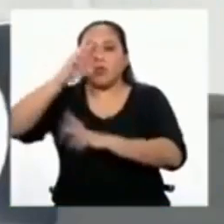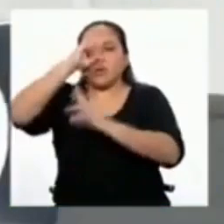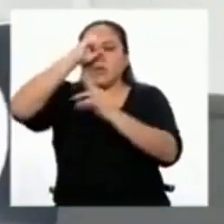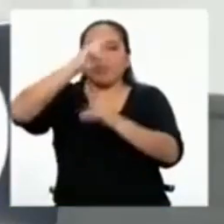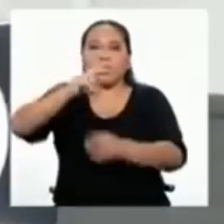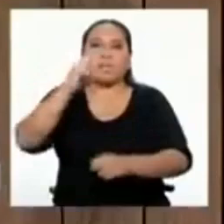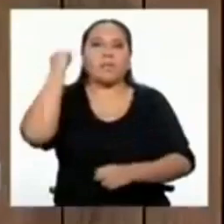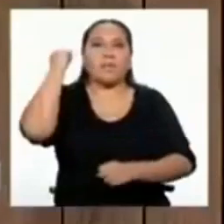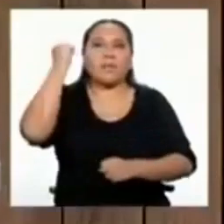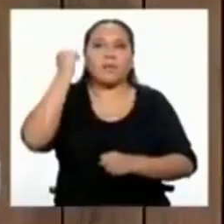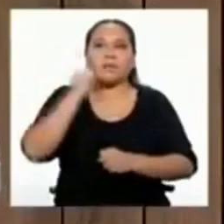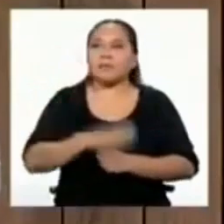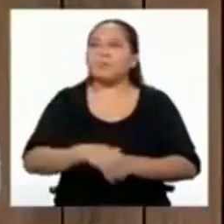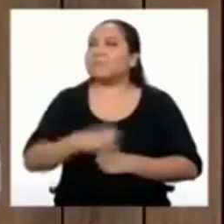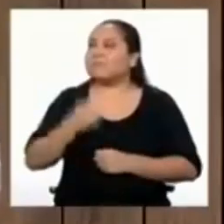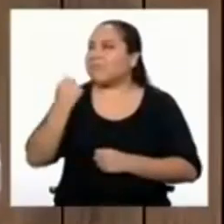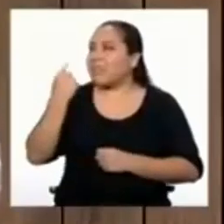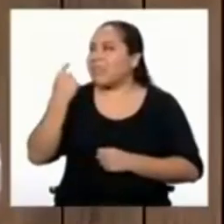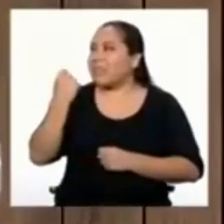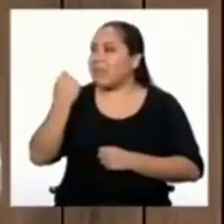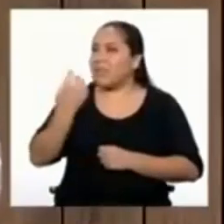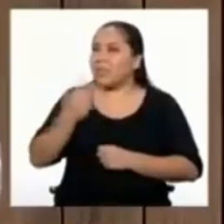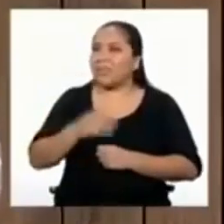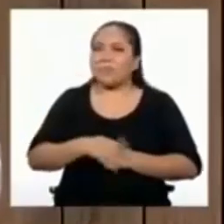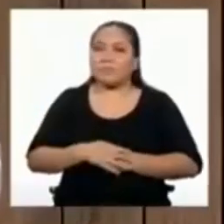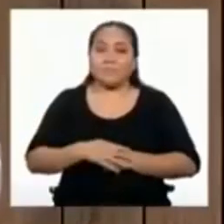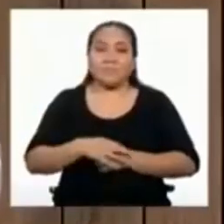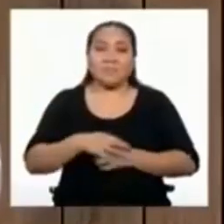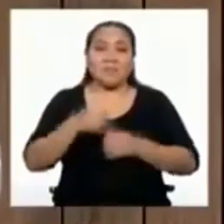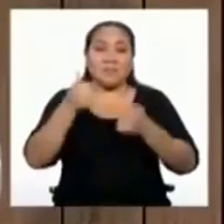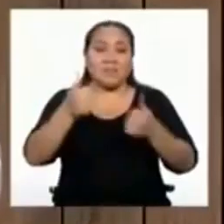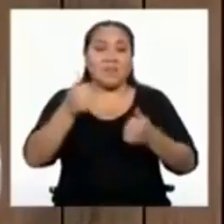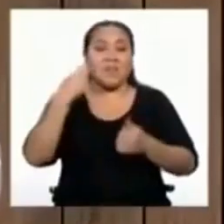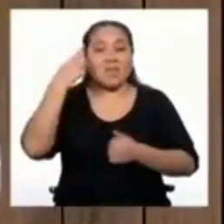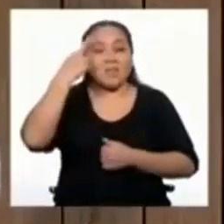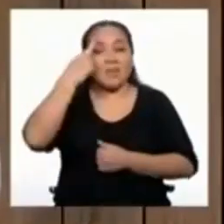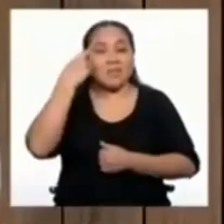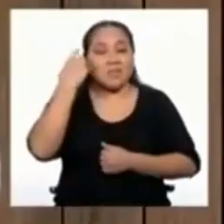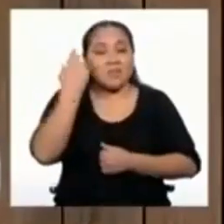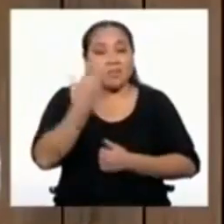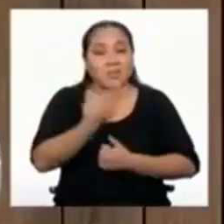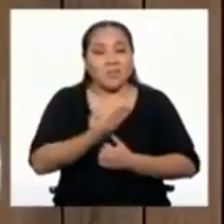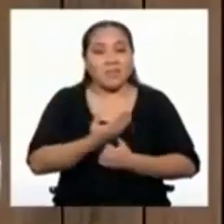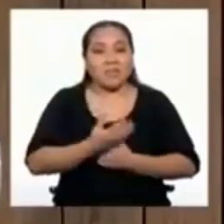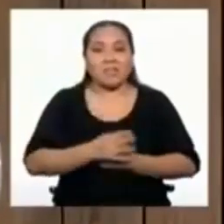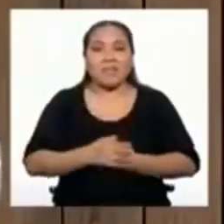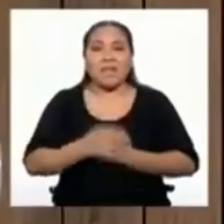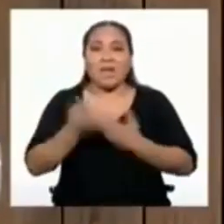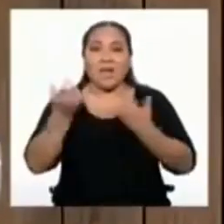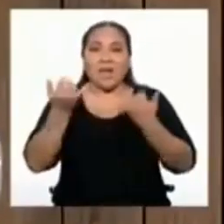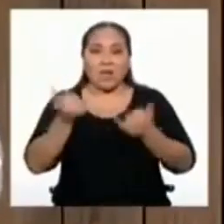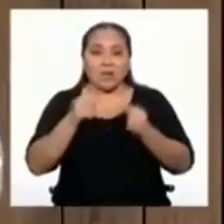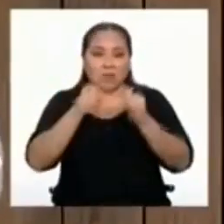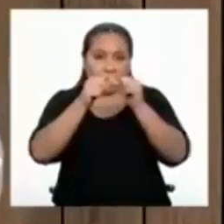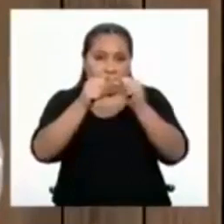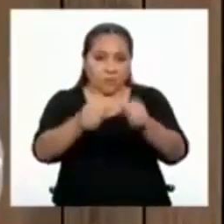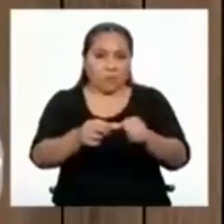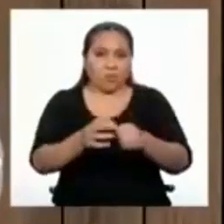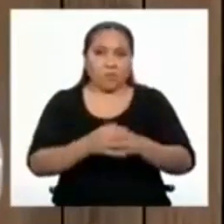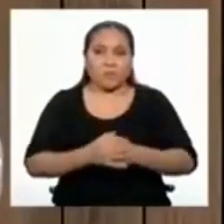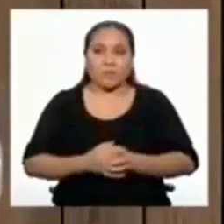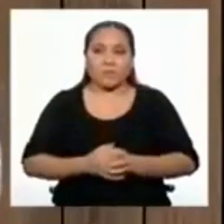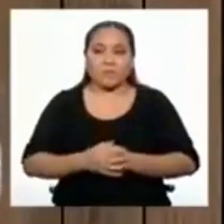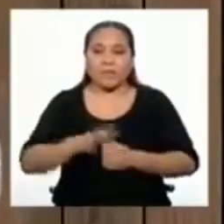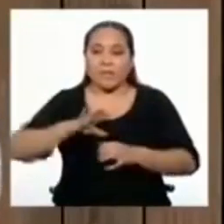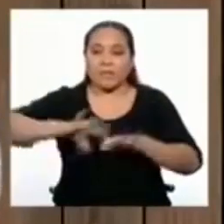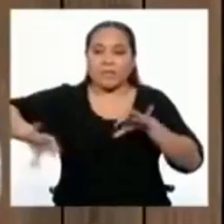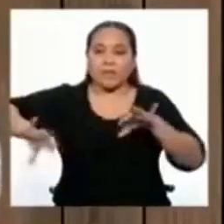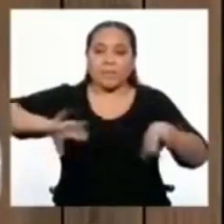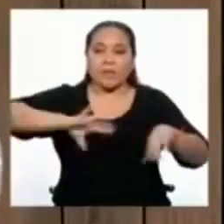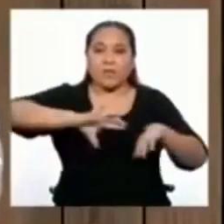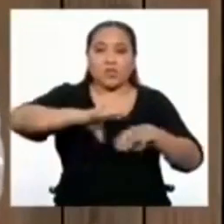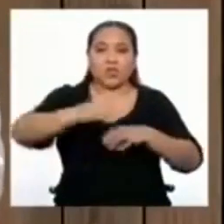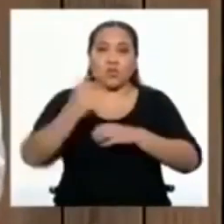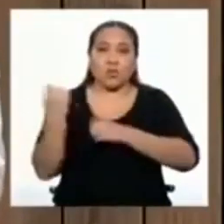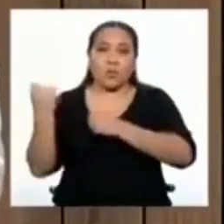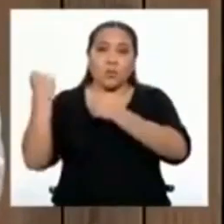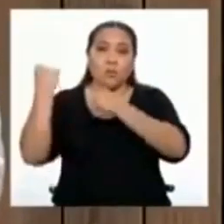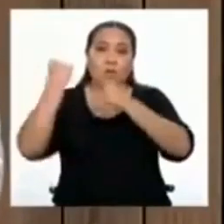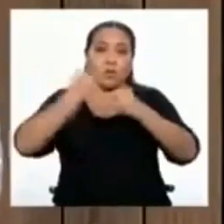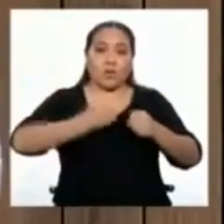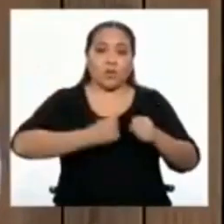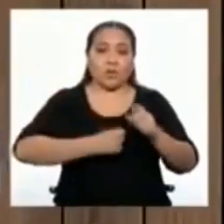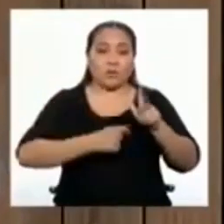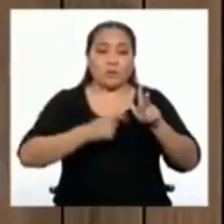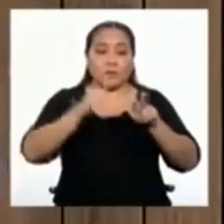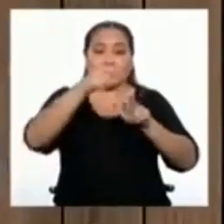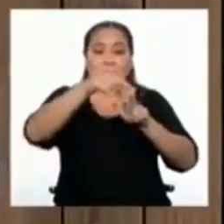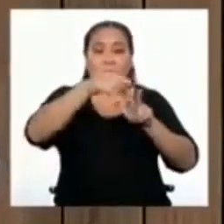Voy comprendiendo. Qué bueno que te esté llevando a la reflexión, Jonathan. Ahora, sigamos. En la separación de poderes, además de